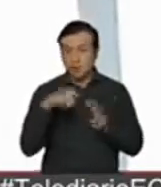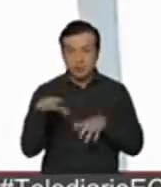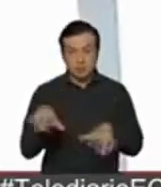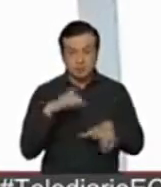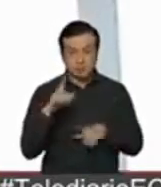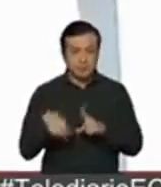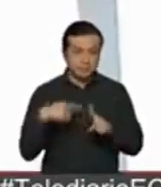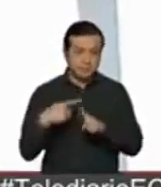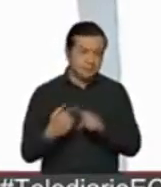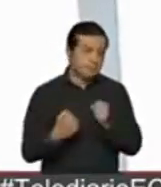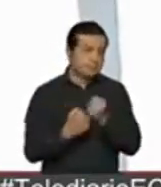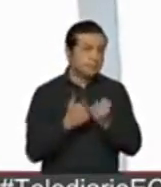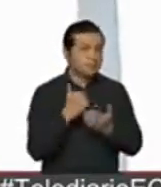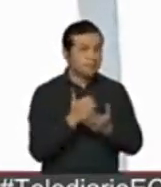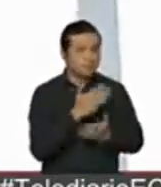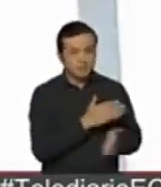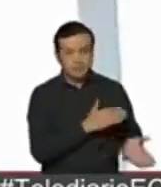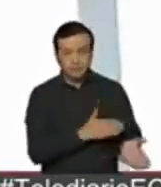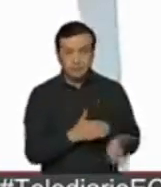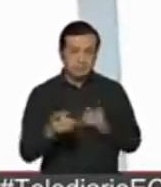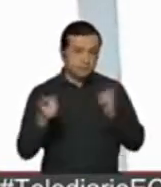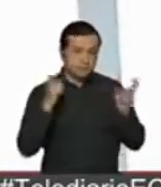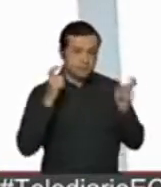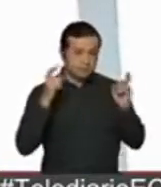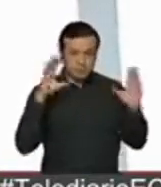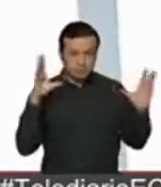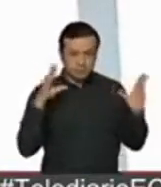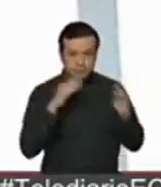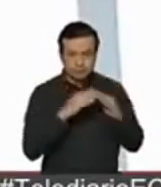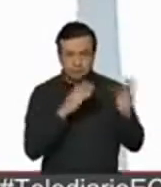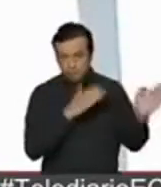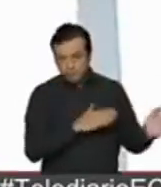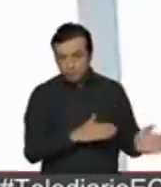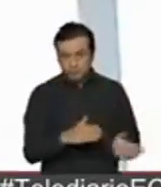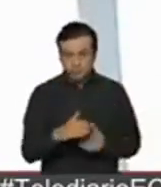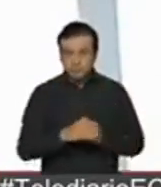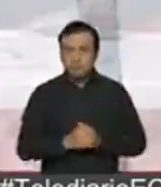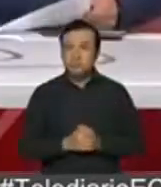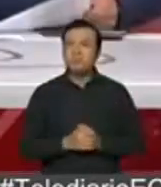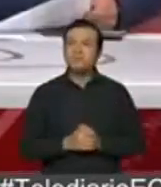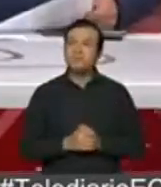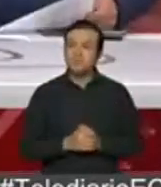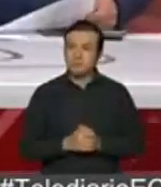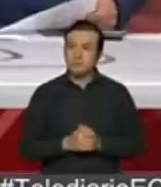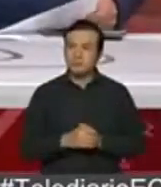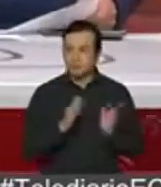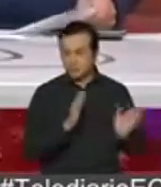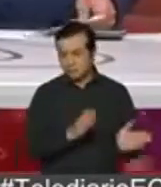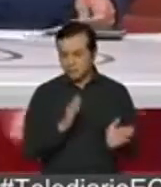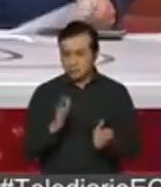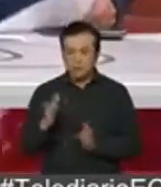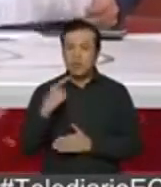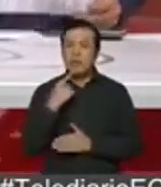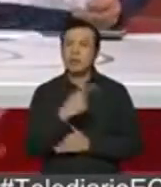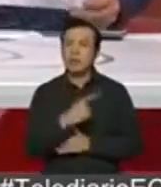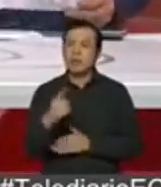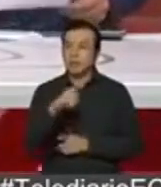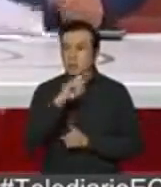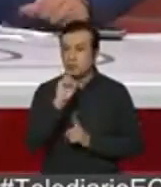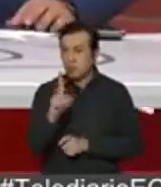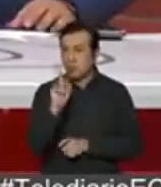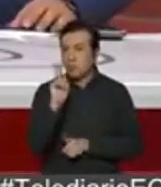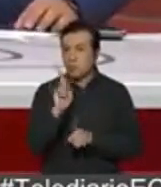que permitan el ajuste fiscal y el orden en las finanzas públicas. De acuerdo, economista. Vamos por pasos. Usted ha planteado que uno de